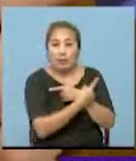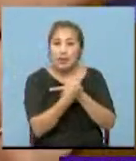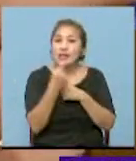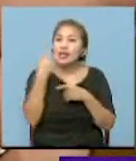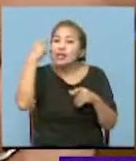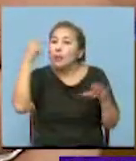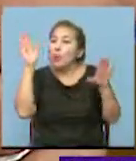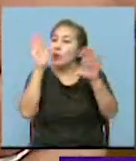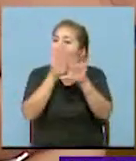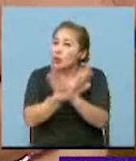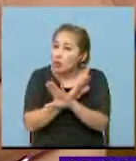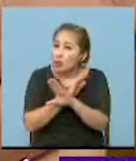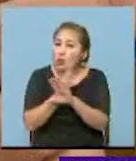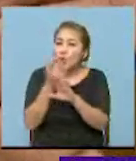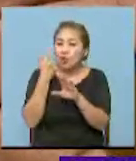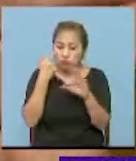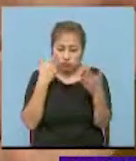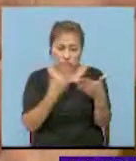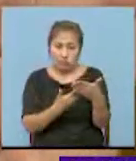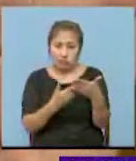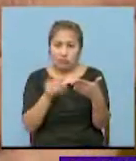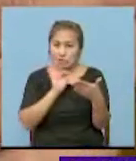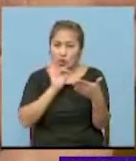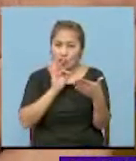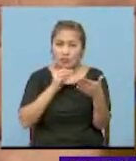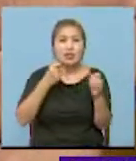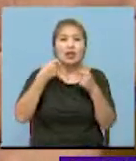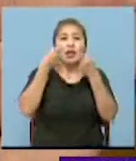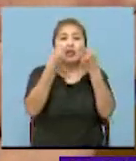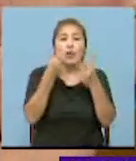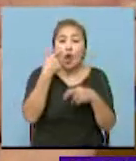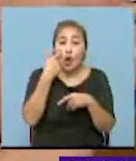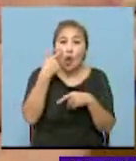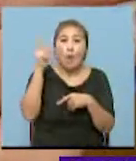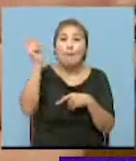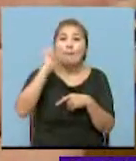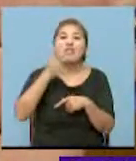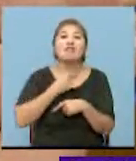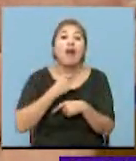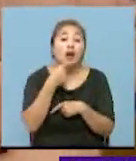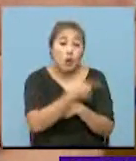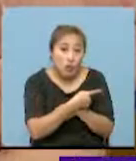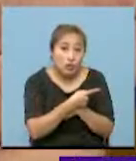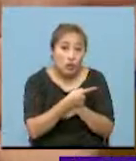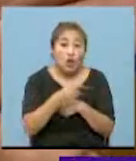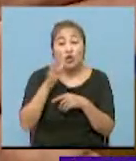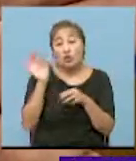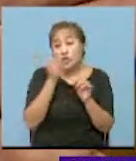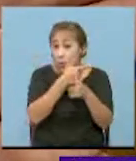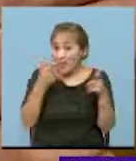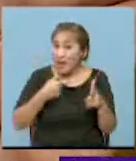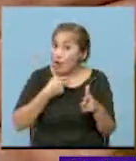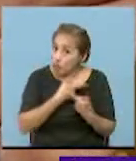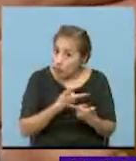por error la recibe, tiene que devolverla. Tiene que estar atento a recibirla durante este mes. Si no, pasado, en septiembre, ya